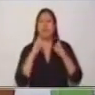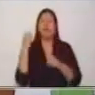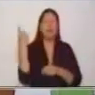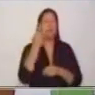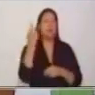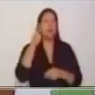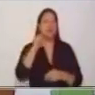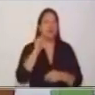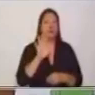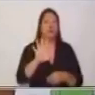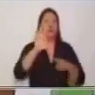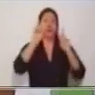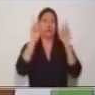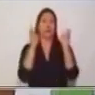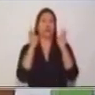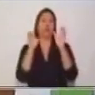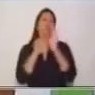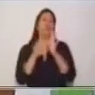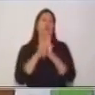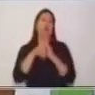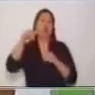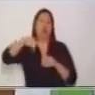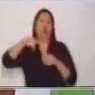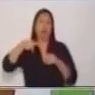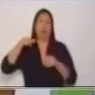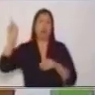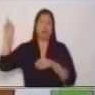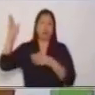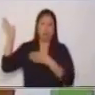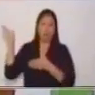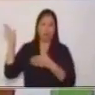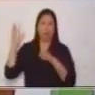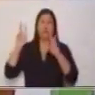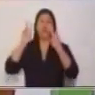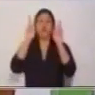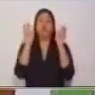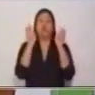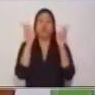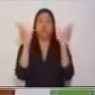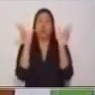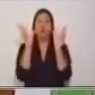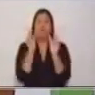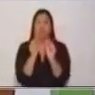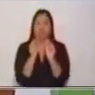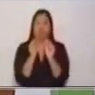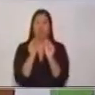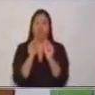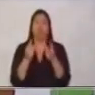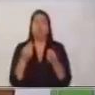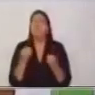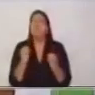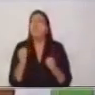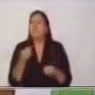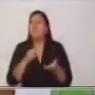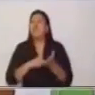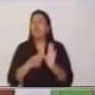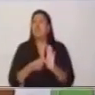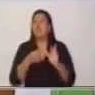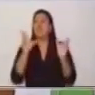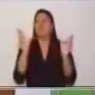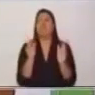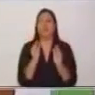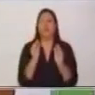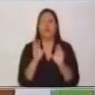¿Y cuál sería la pregunta básica que se hace el autor? ¿Qué es la brevedad? Así tú